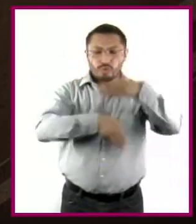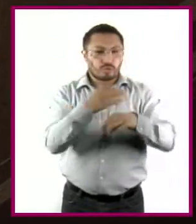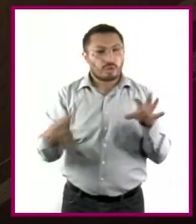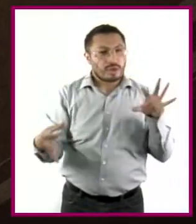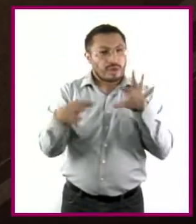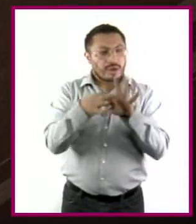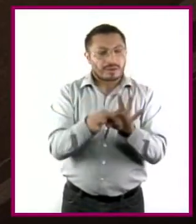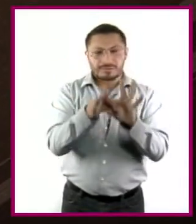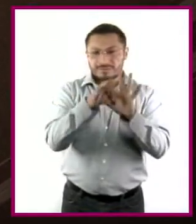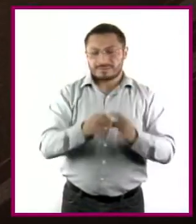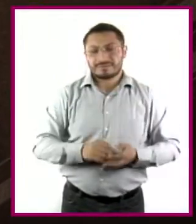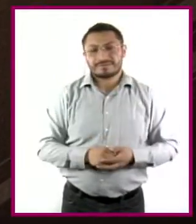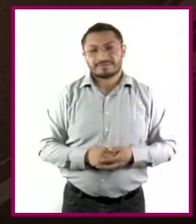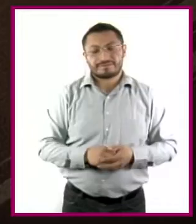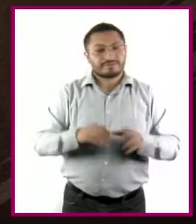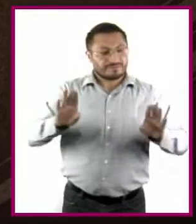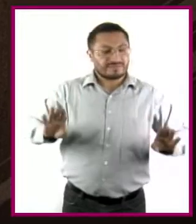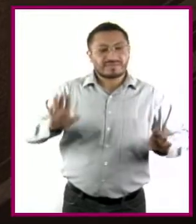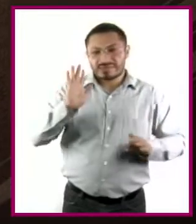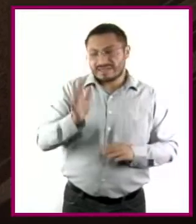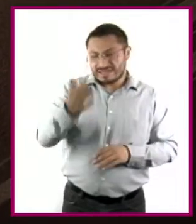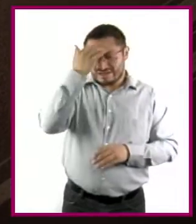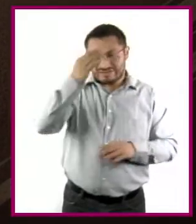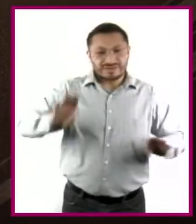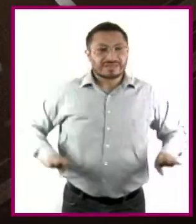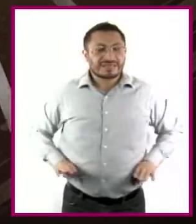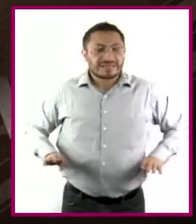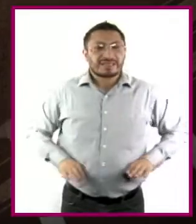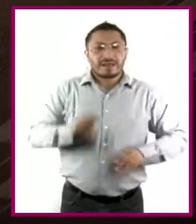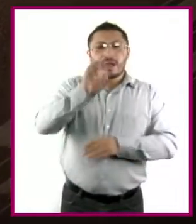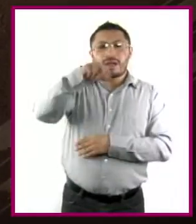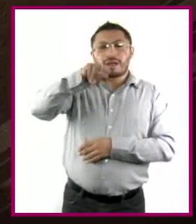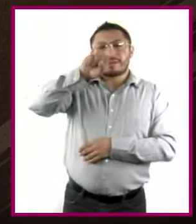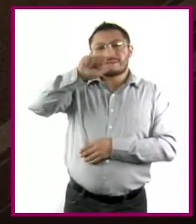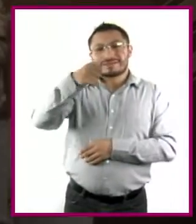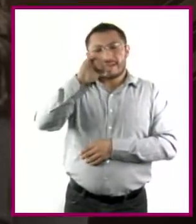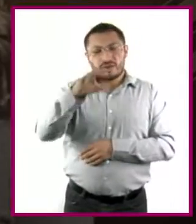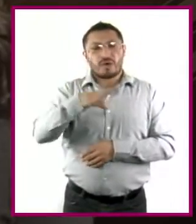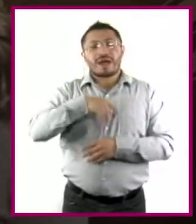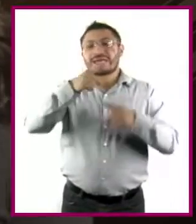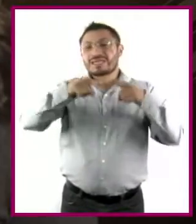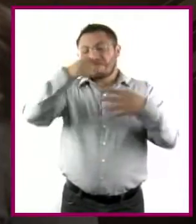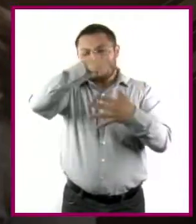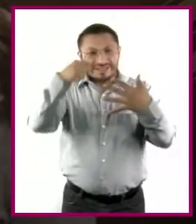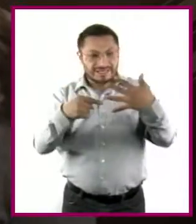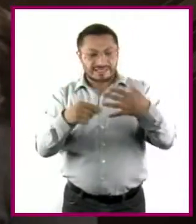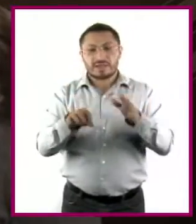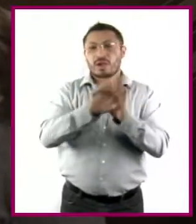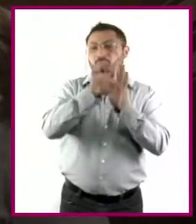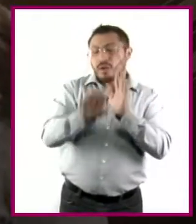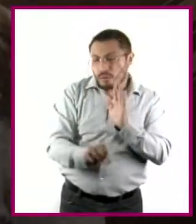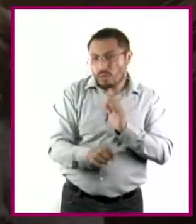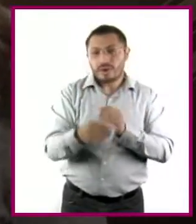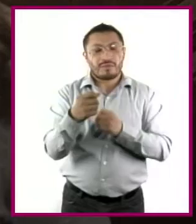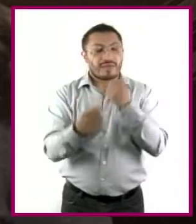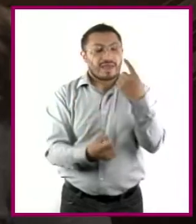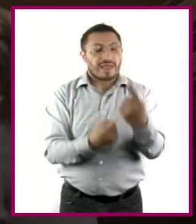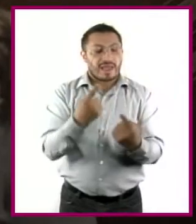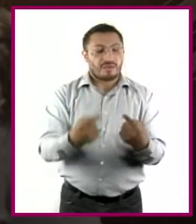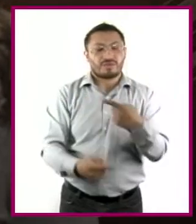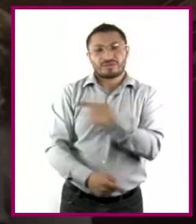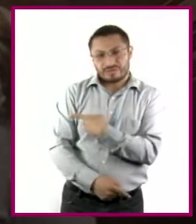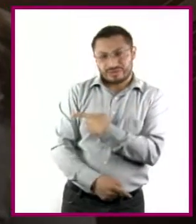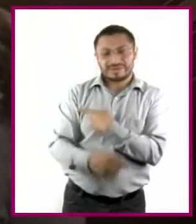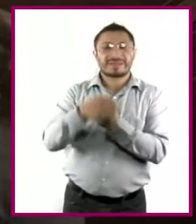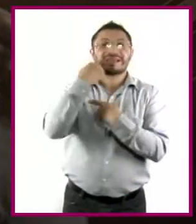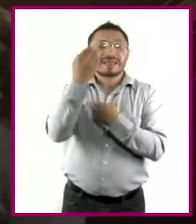Ahora que ya conocemos las características generales de un ensayo, vamos a ver los tipos de ensayos. Este tipo de ensayo busca cuestionarnos profunda